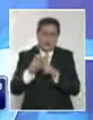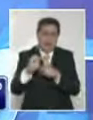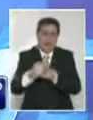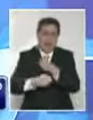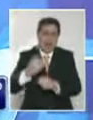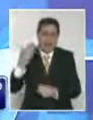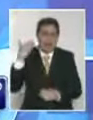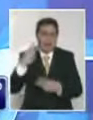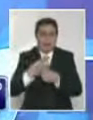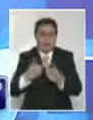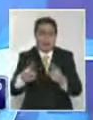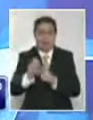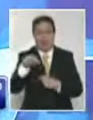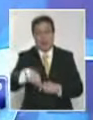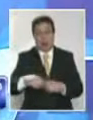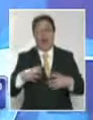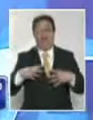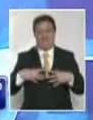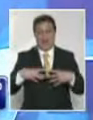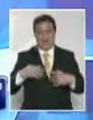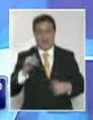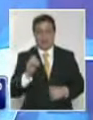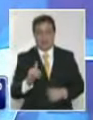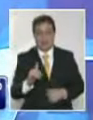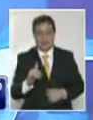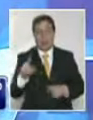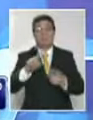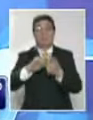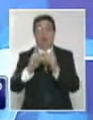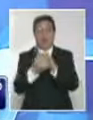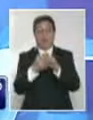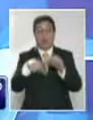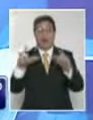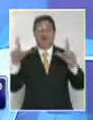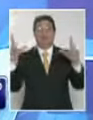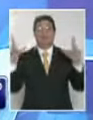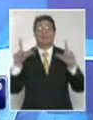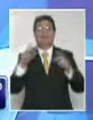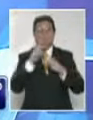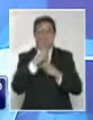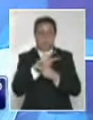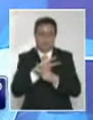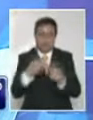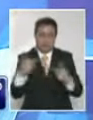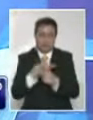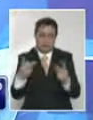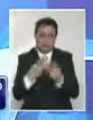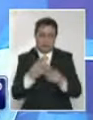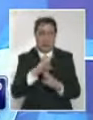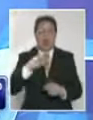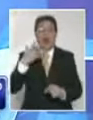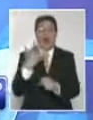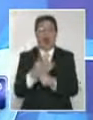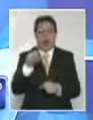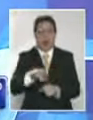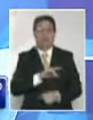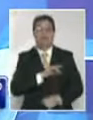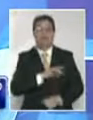Ahora se, claro, felizmente, como dice Jorge Andrés, se ha masificado esto. Hay un país a lo mejor